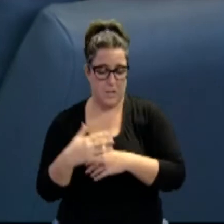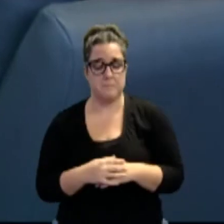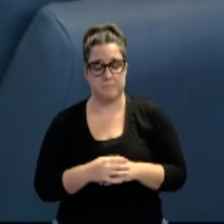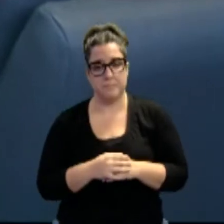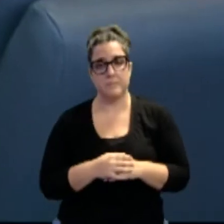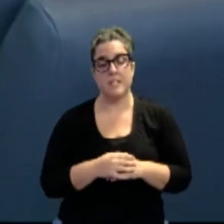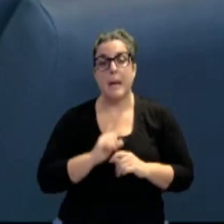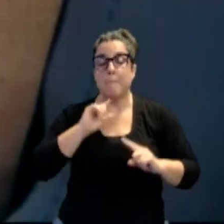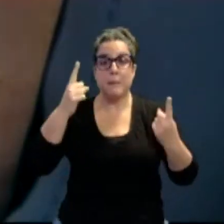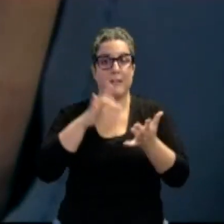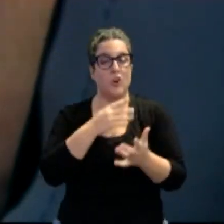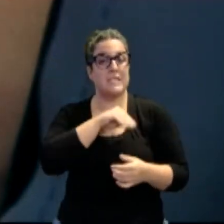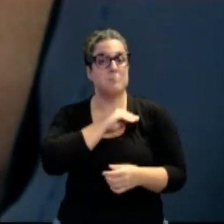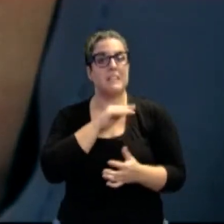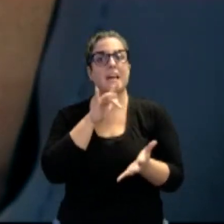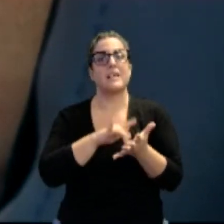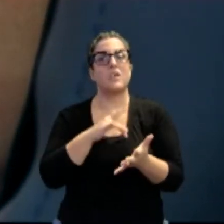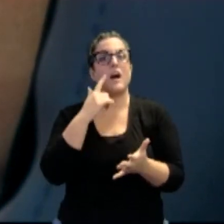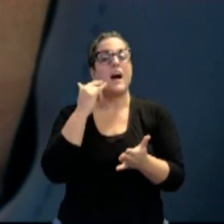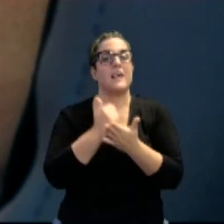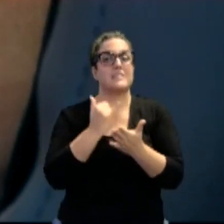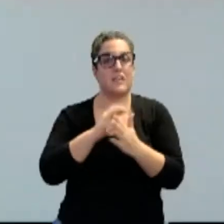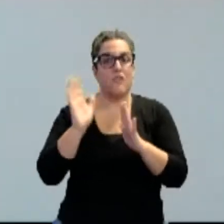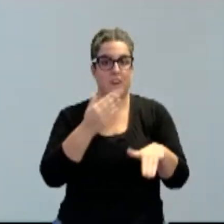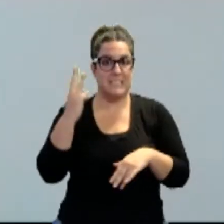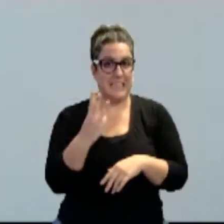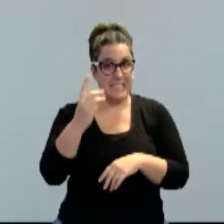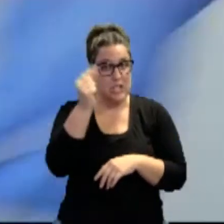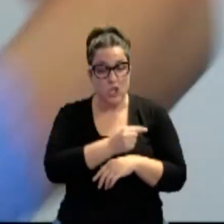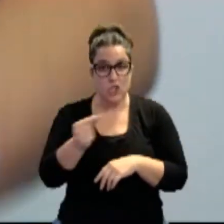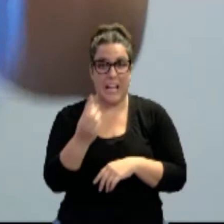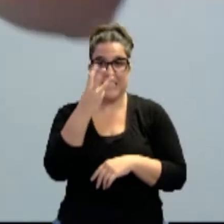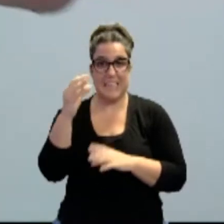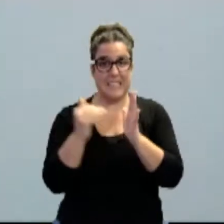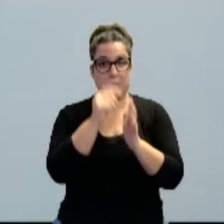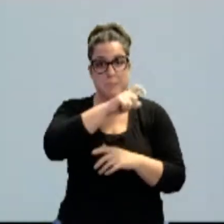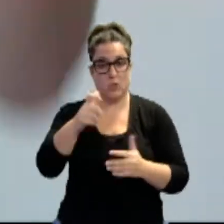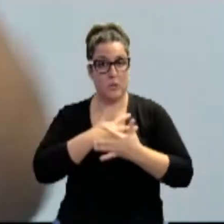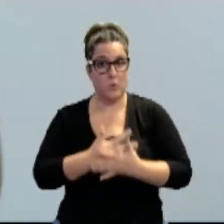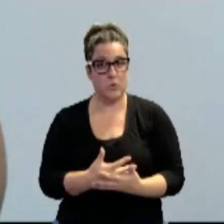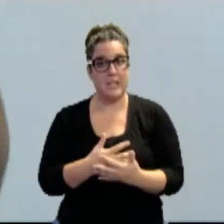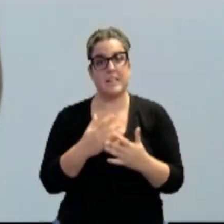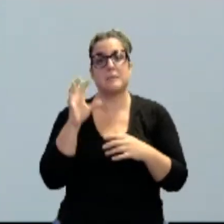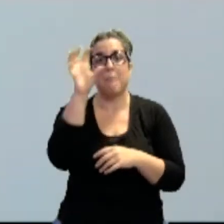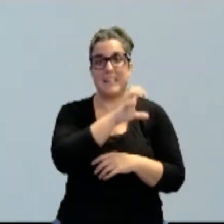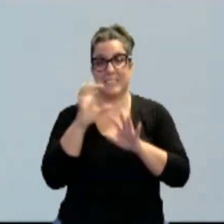que España participa en un ensayo fase 3. En total serán 30.000 voluntarios de 9 países.